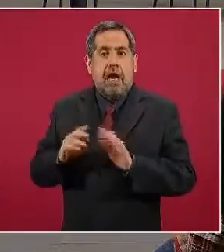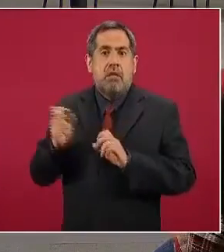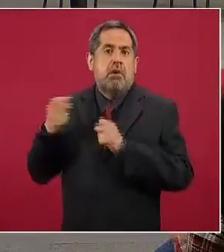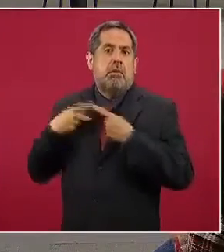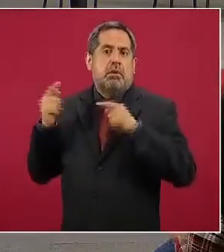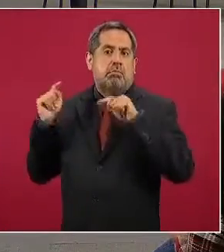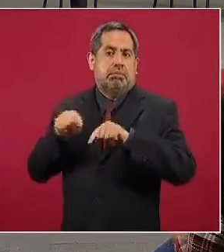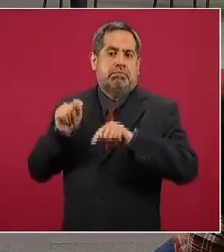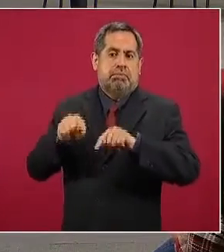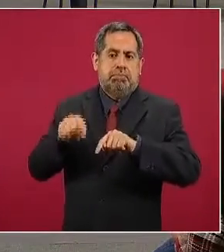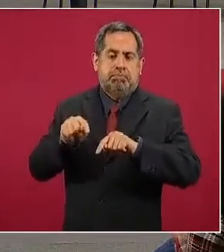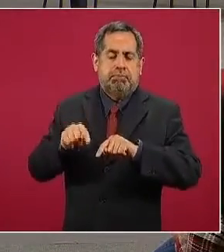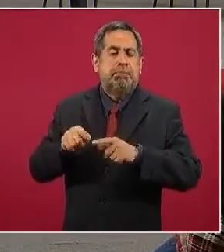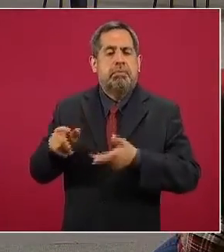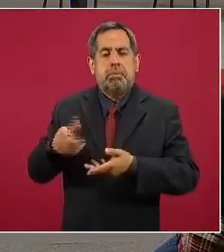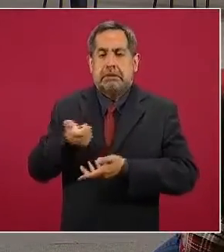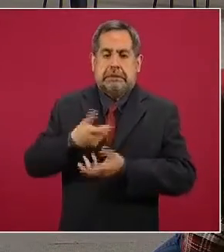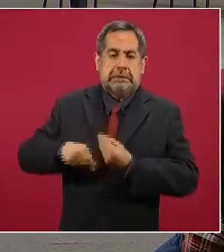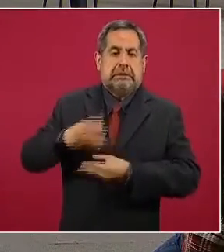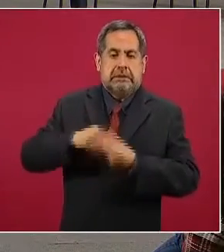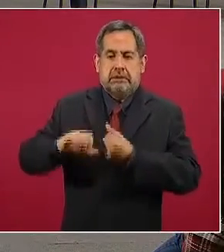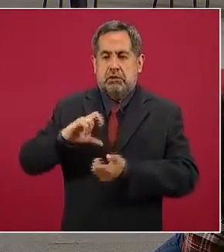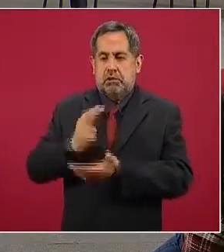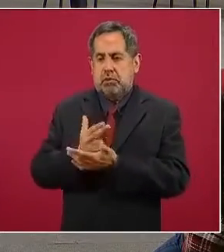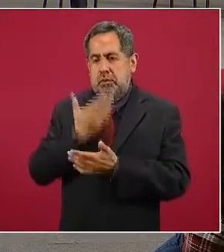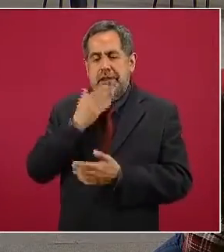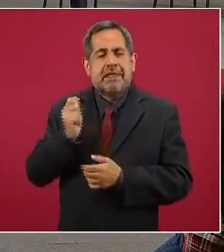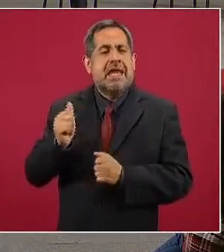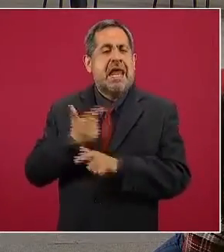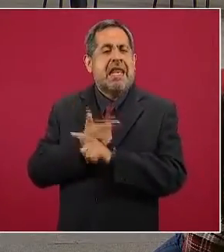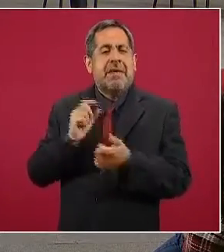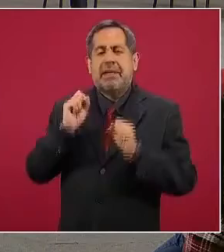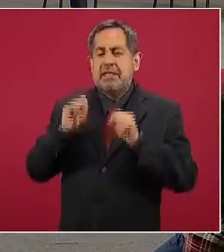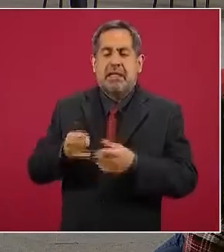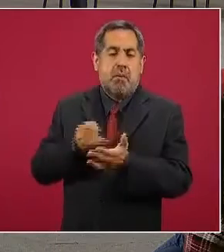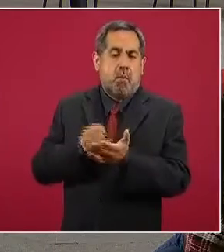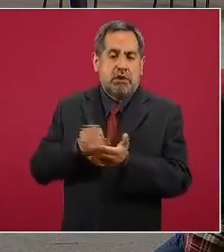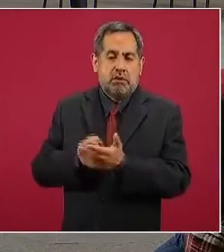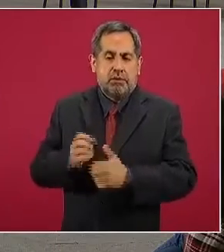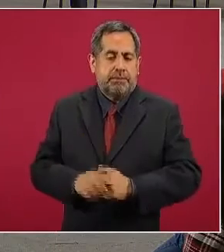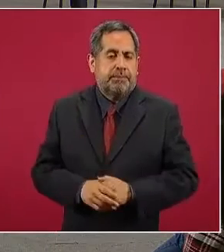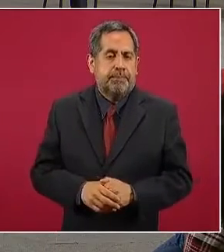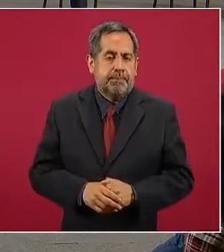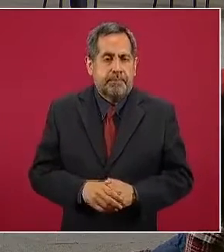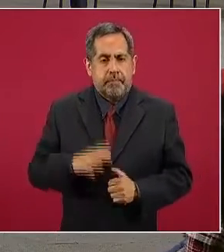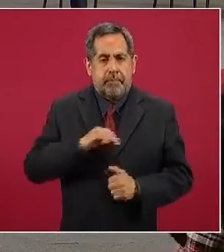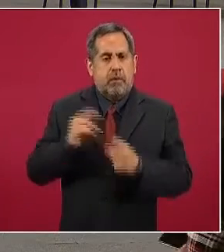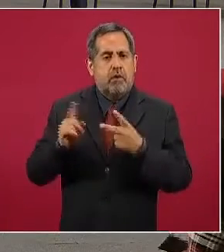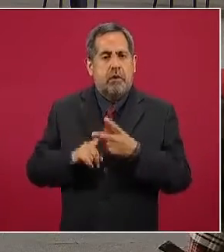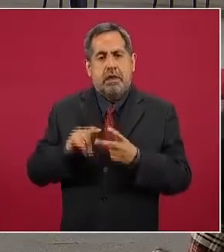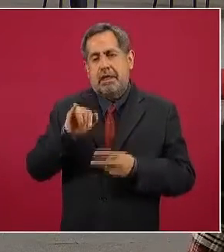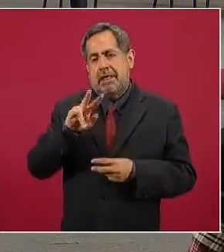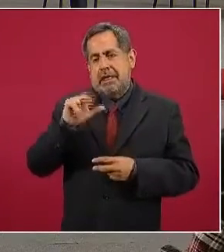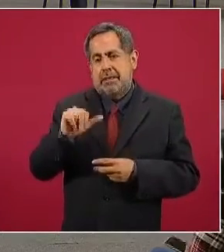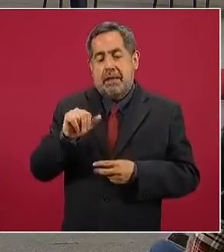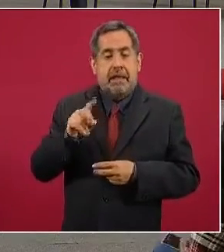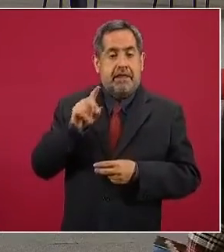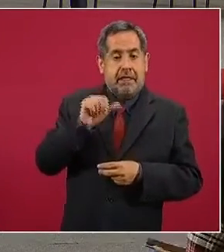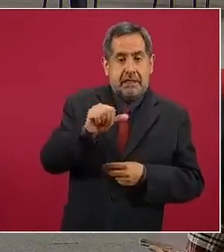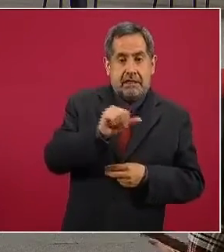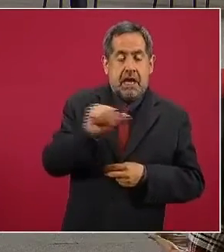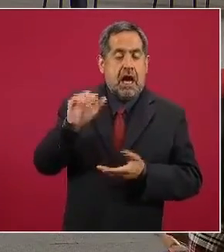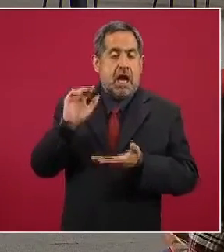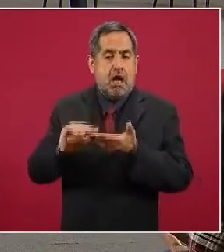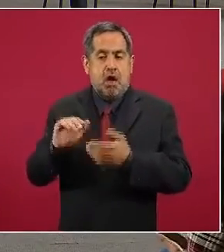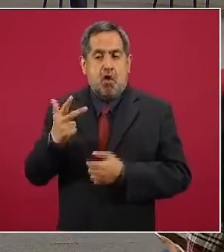en los hechos a Chetumal como una zona franca. Asimismo, están las otras dos reducciones, la del IVA del 16 al